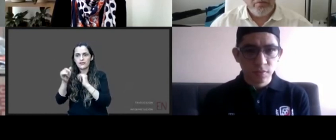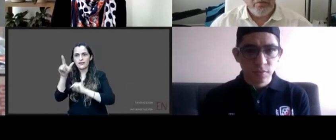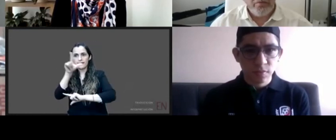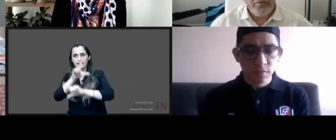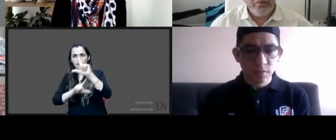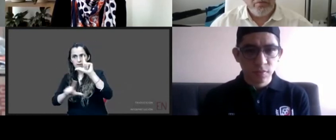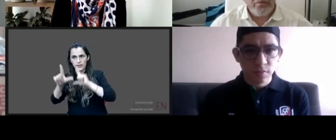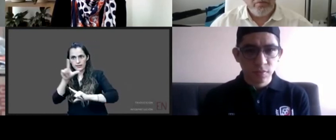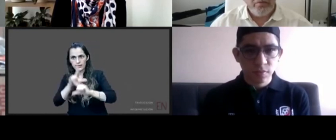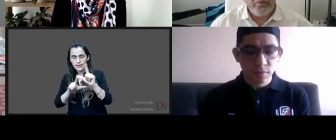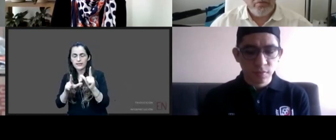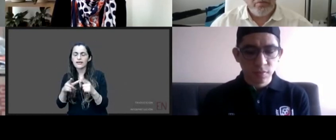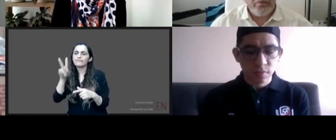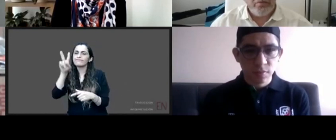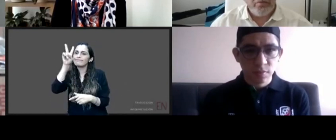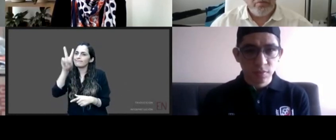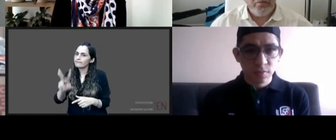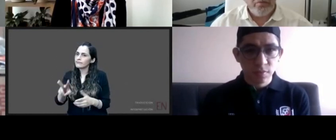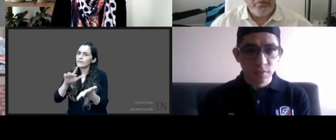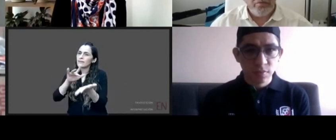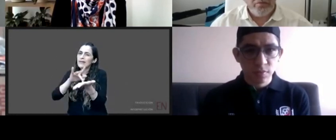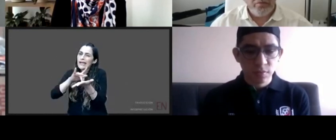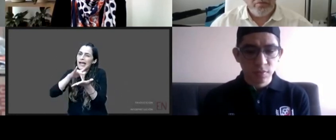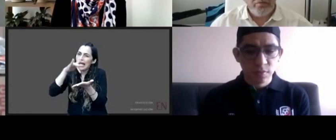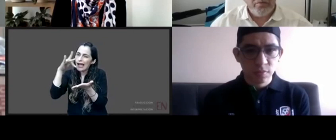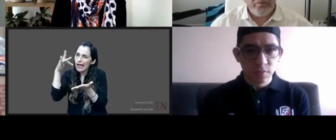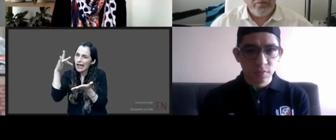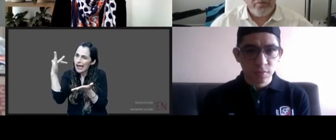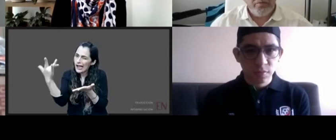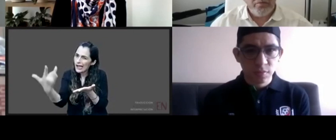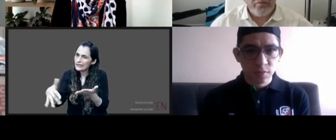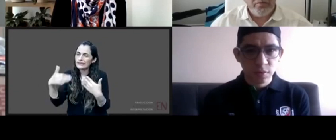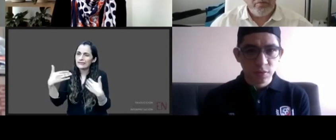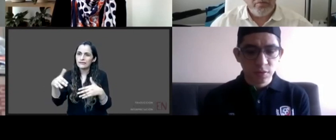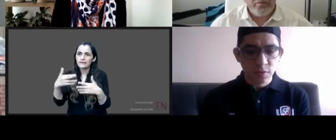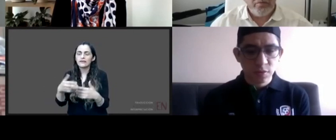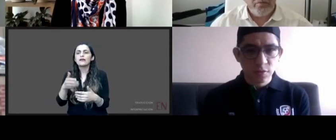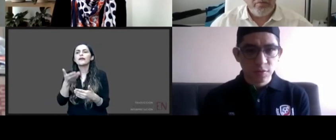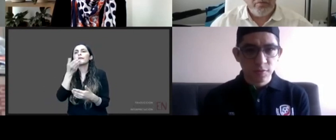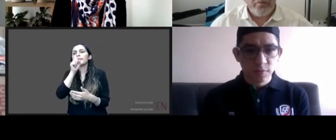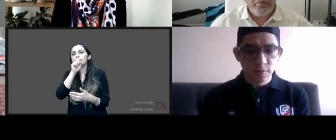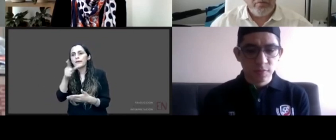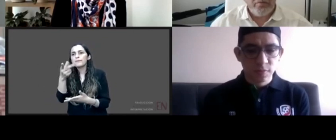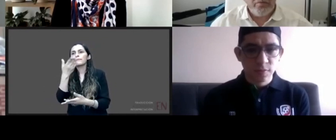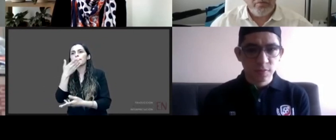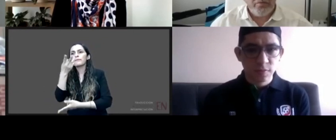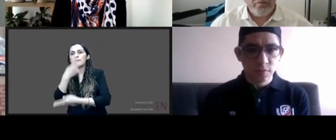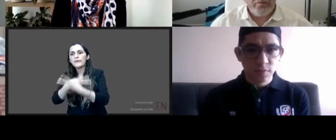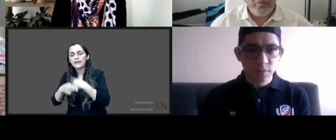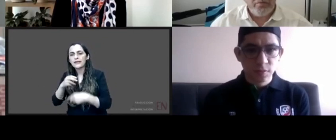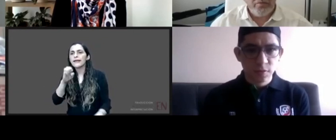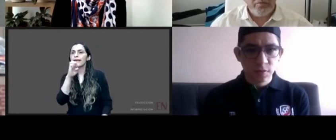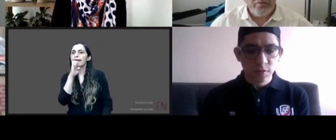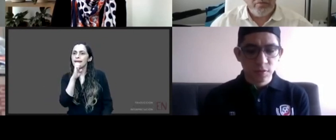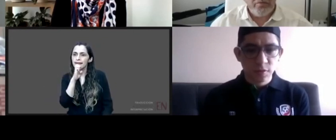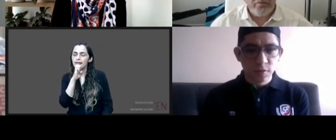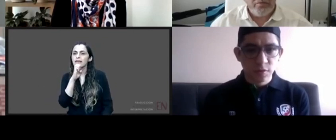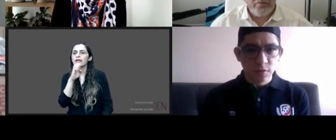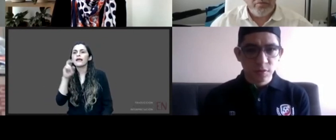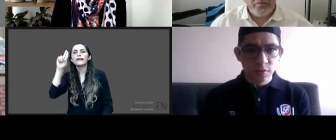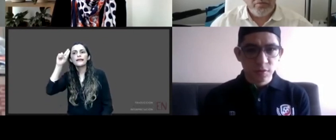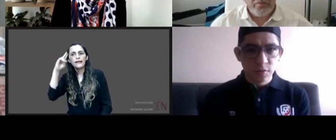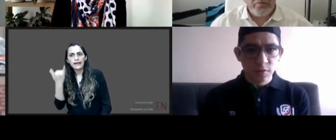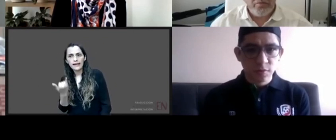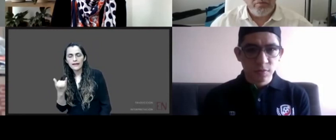dar un agradecimiento muy especial, darles también la bienvenida a Erika Ordóñez, Nadeli Cruz y